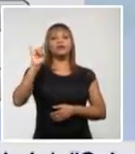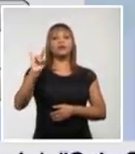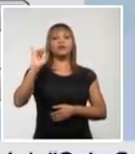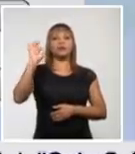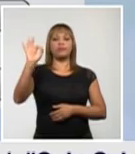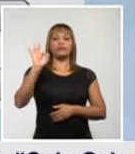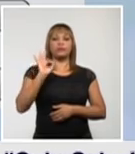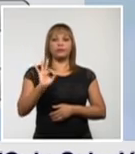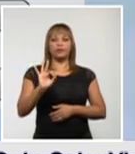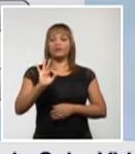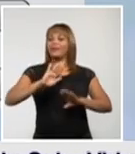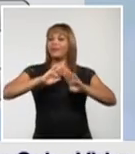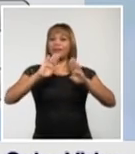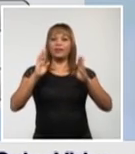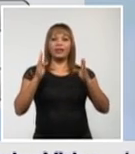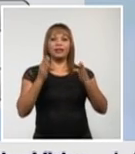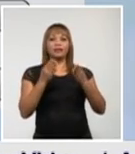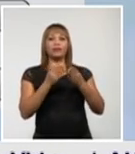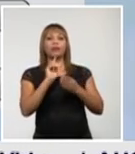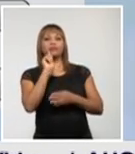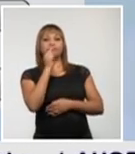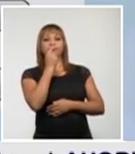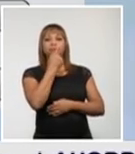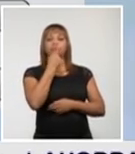0,9% de todas las muestras estudiadas.